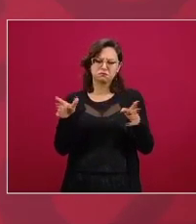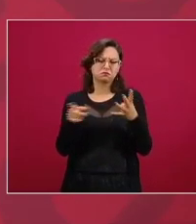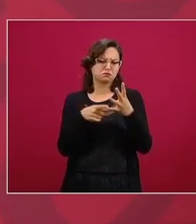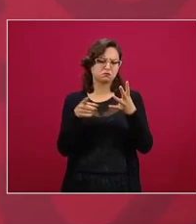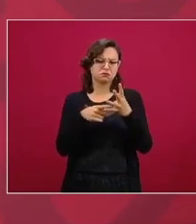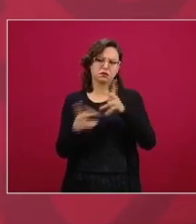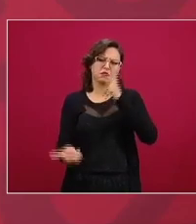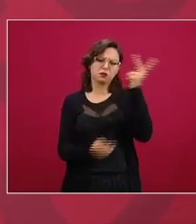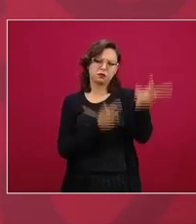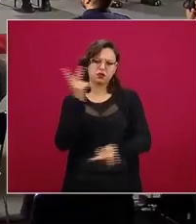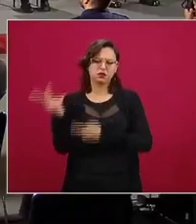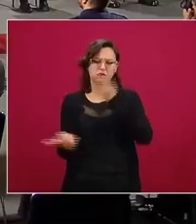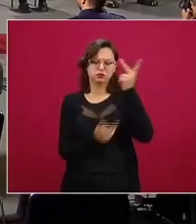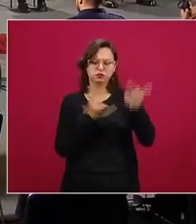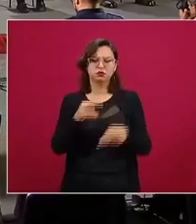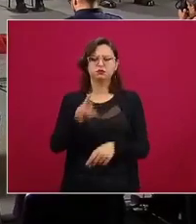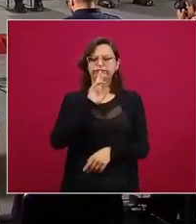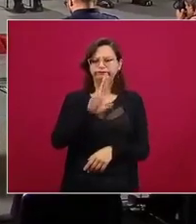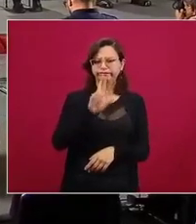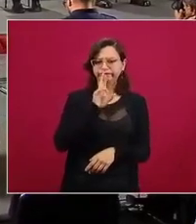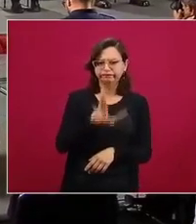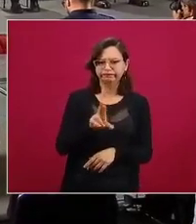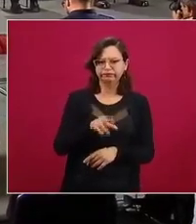preguntas, respuestas.